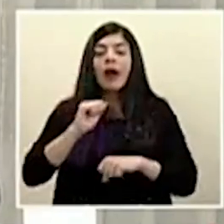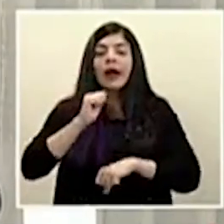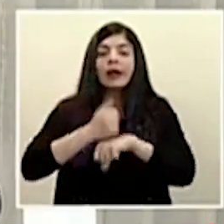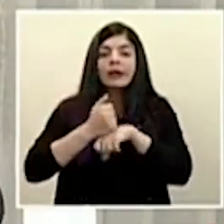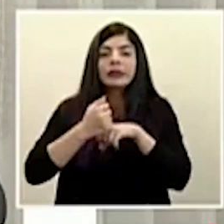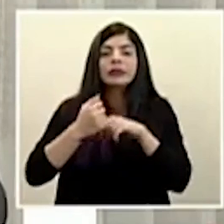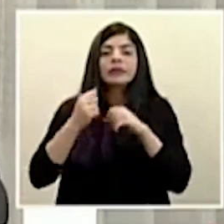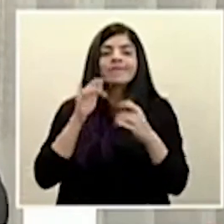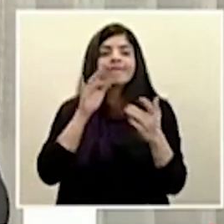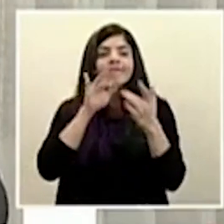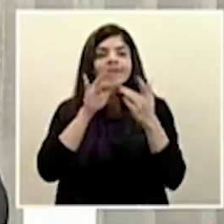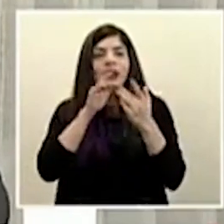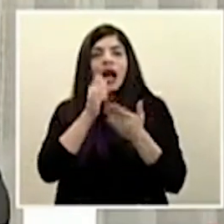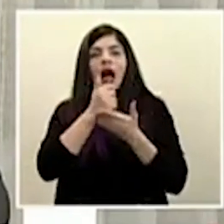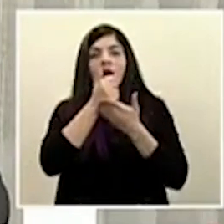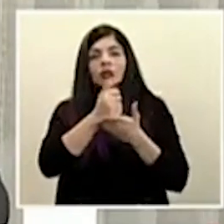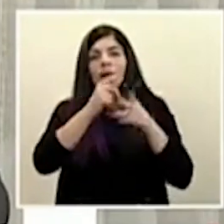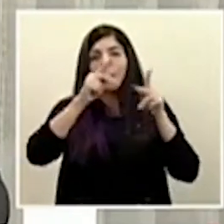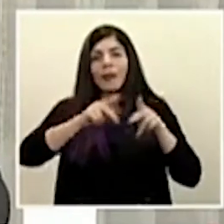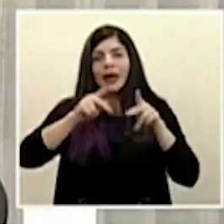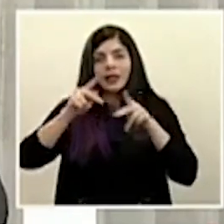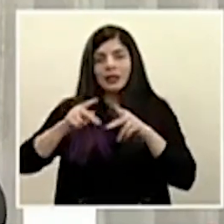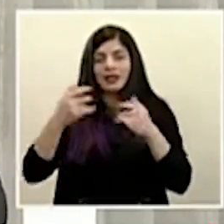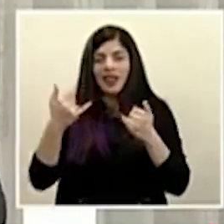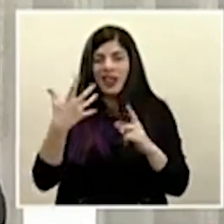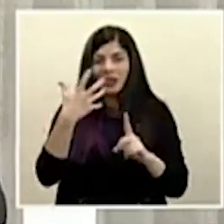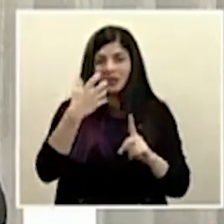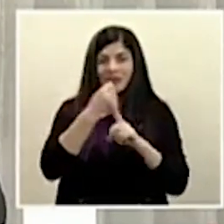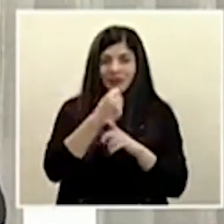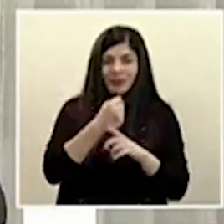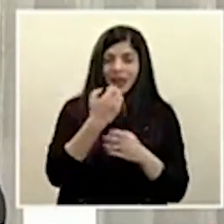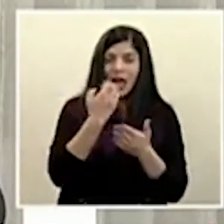las personas afectadas económicamente